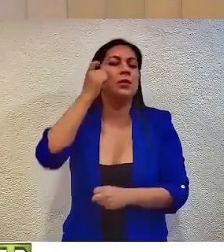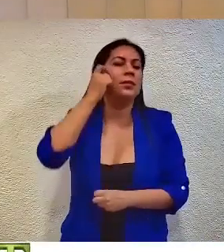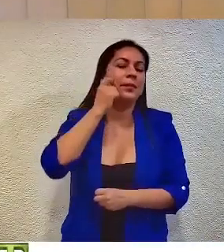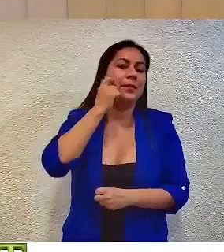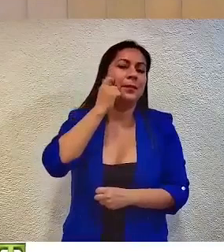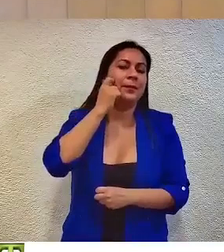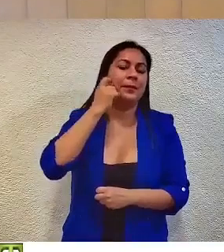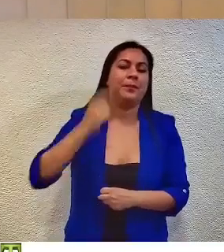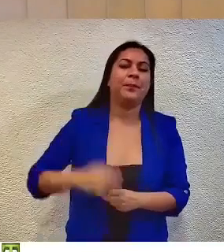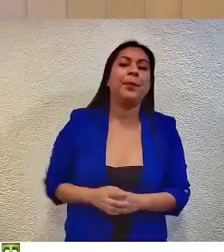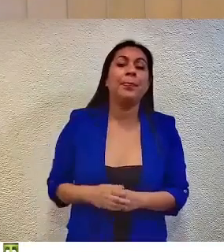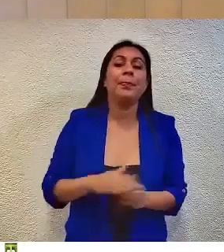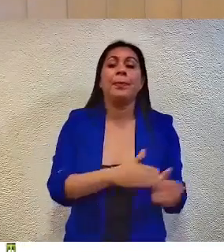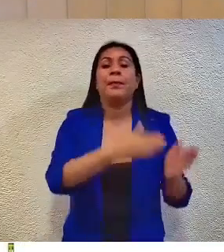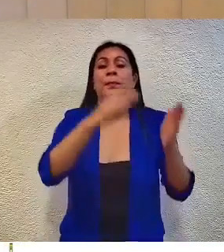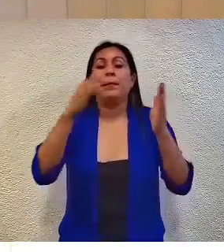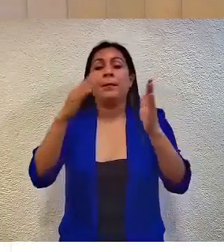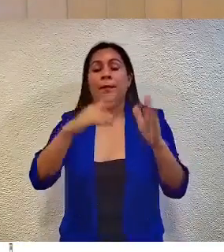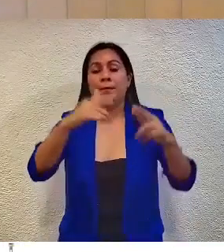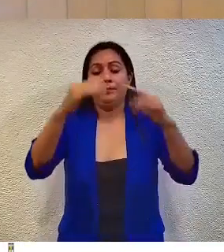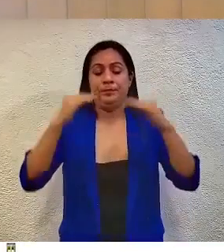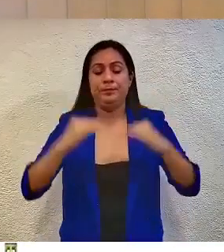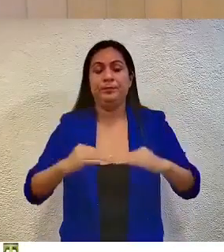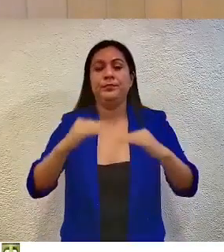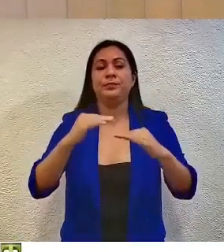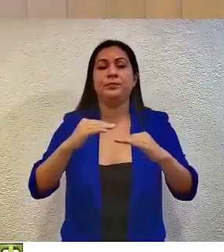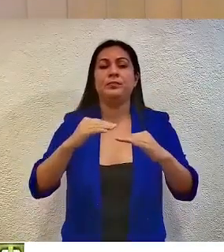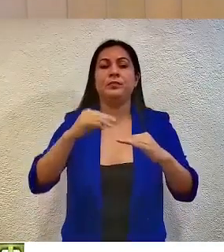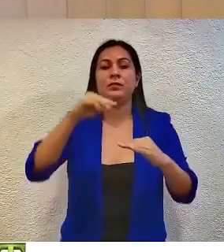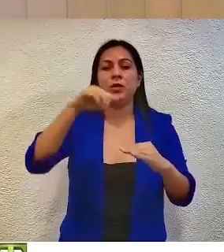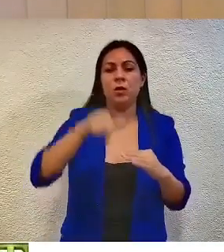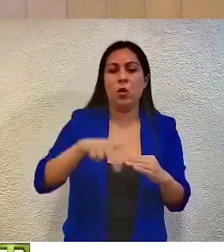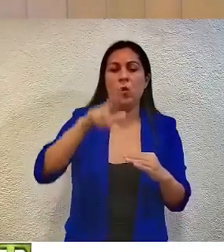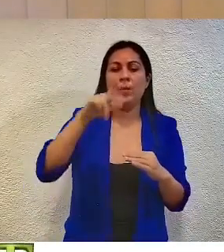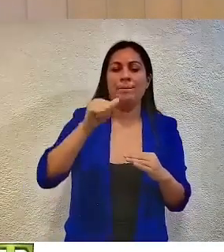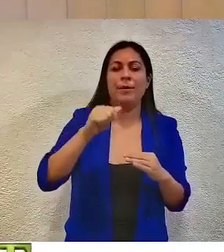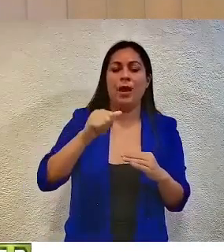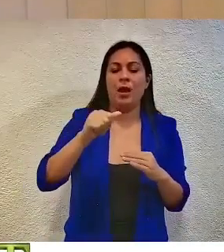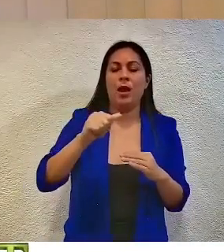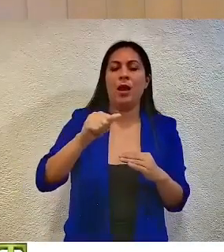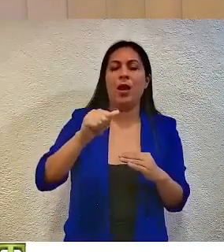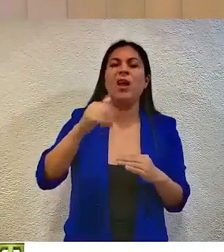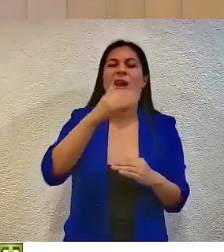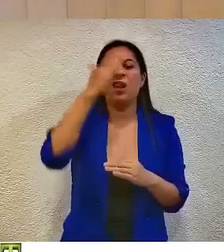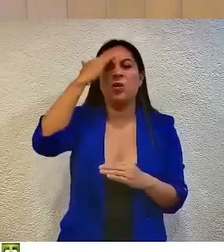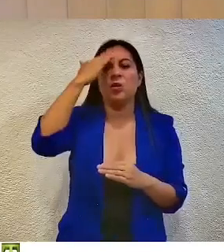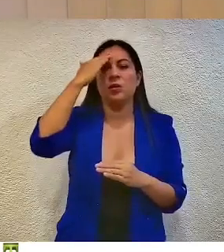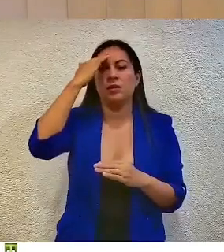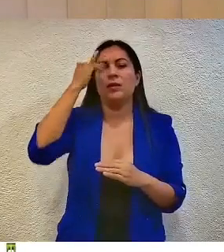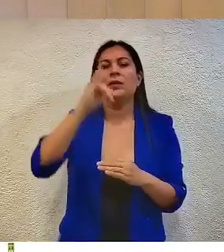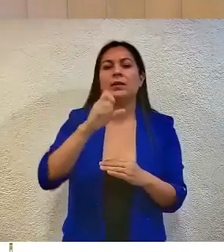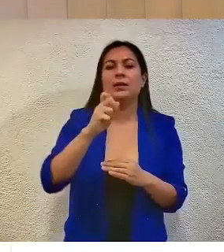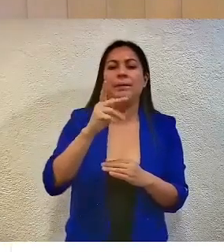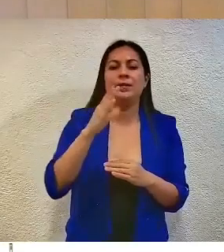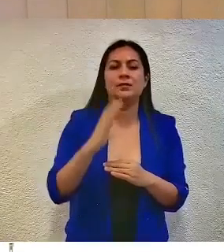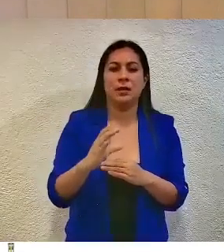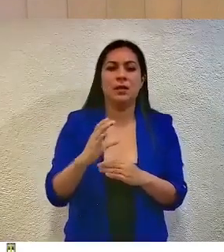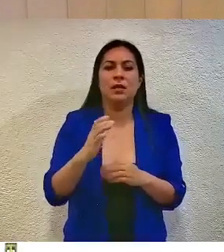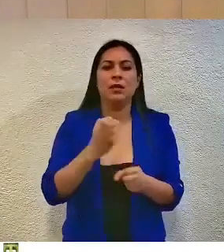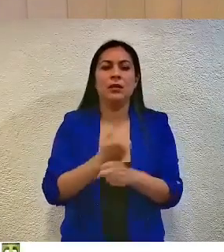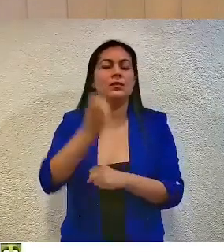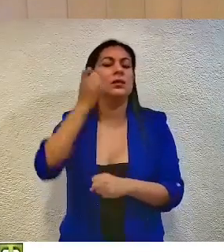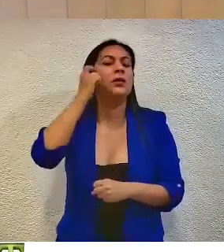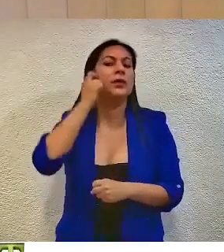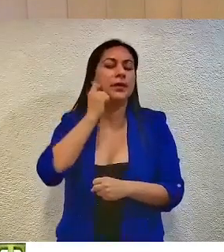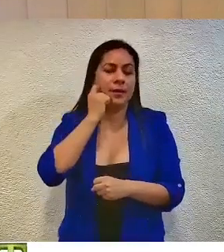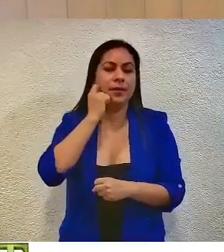de Guerrero. En el siguiente asunto, la actora es Normotilia Hernández Martínez, la autoridad responsable, el Instituto Electoral y de Participación Ciudadana del